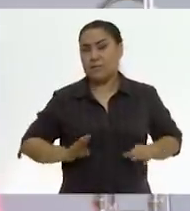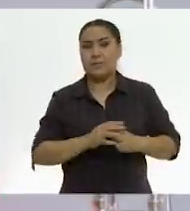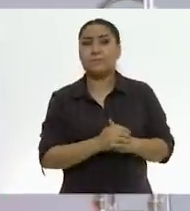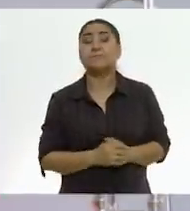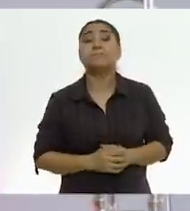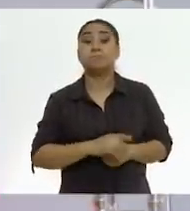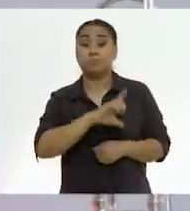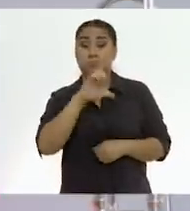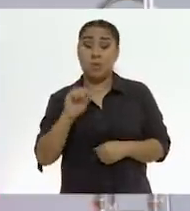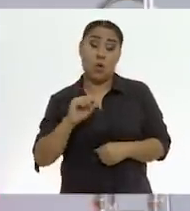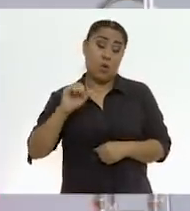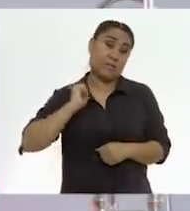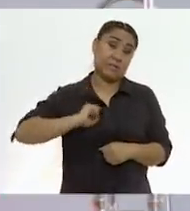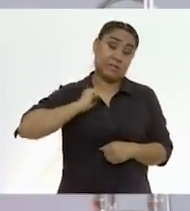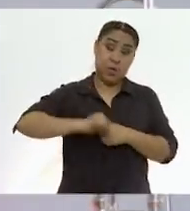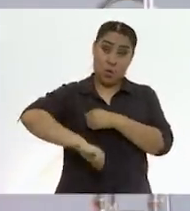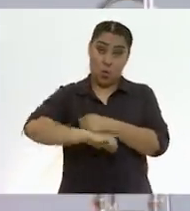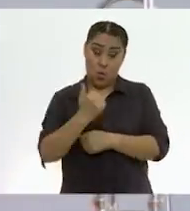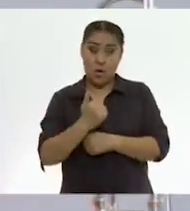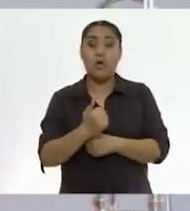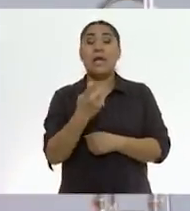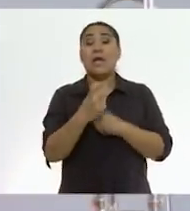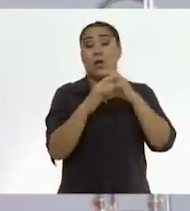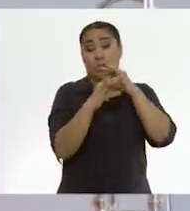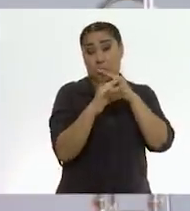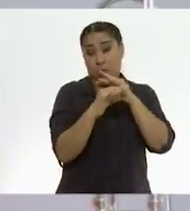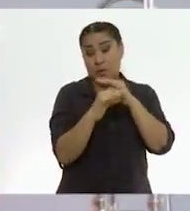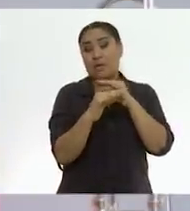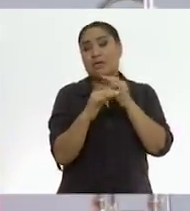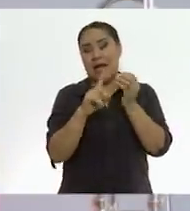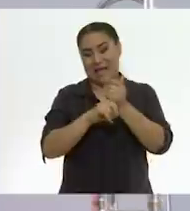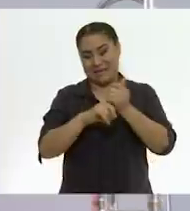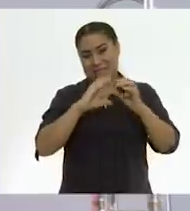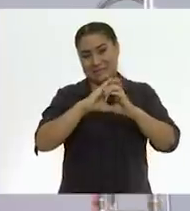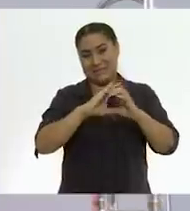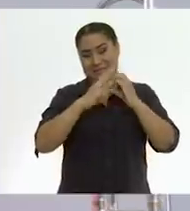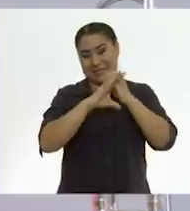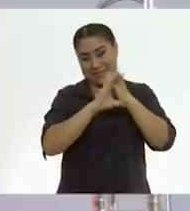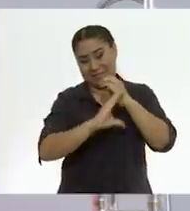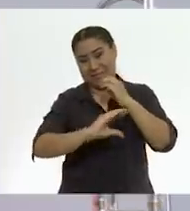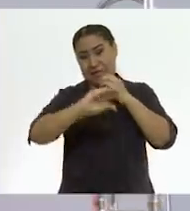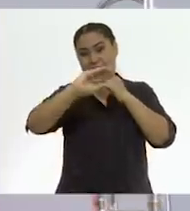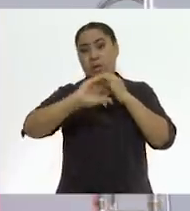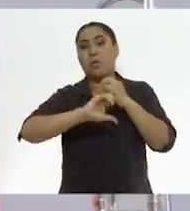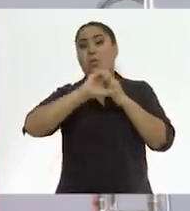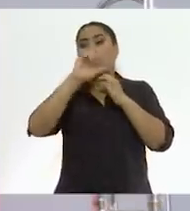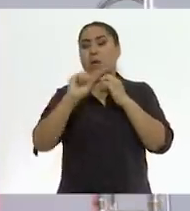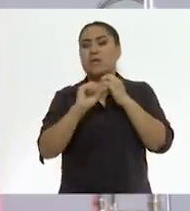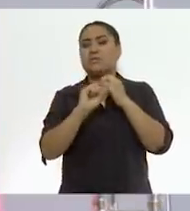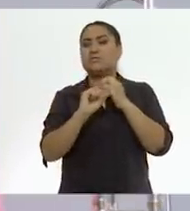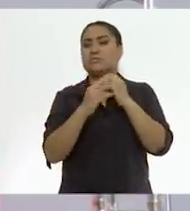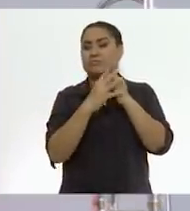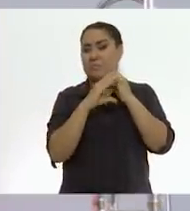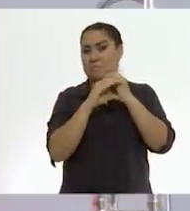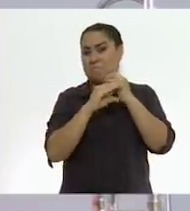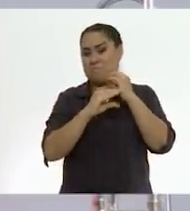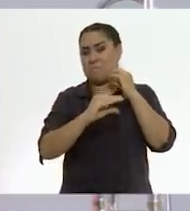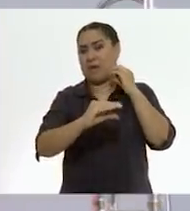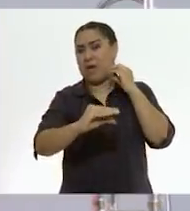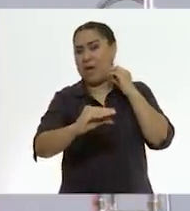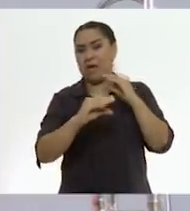A partir del siglo XI, la trompeta, hasta entonces con forma de cuerno, se alarga y adelgaza la tubería al tiempo que